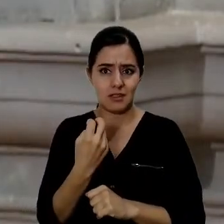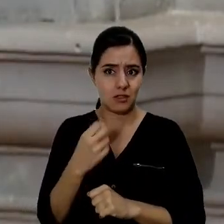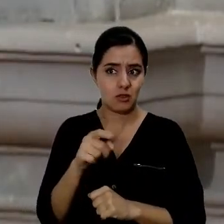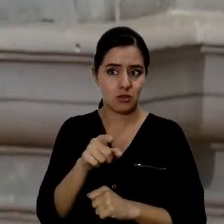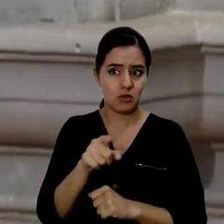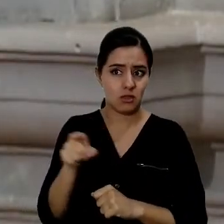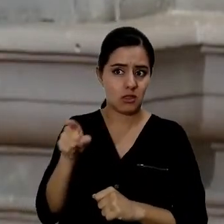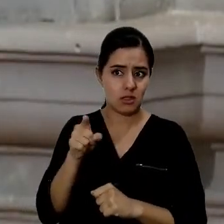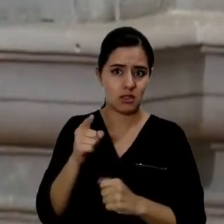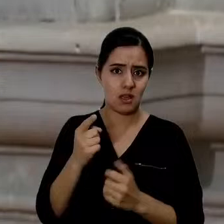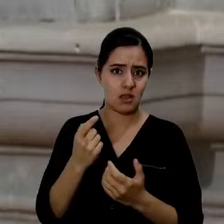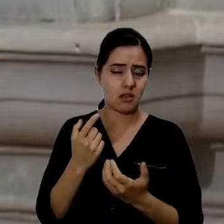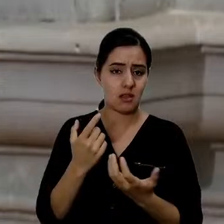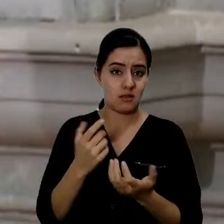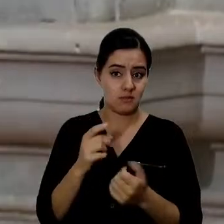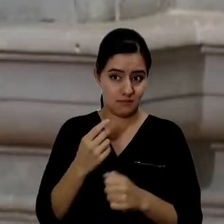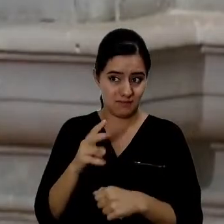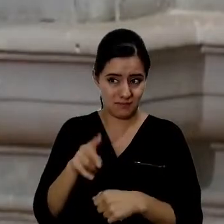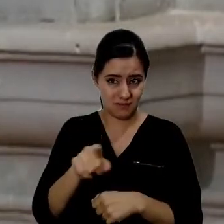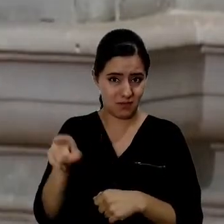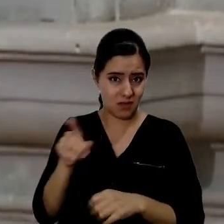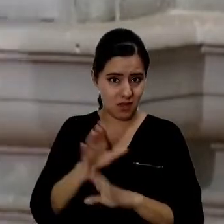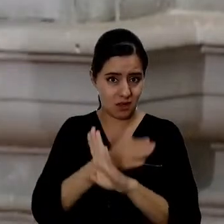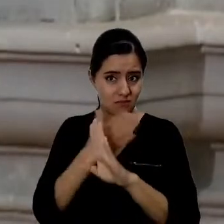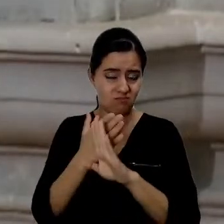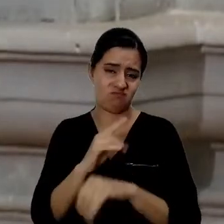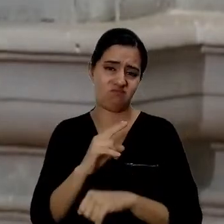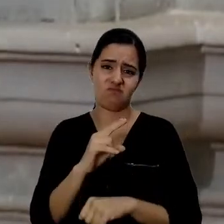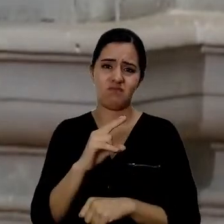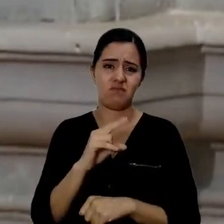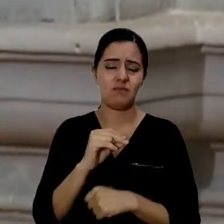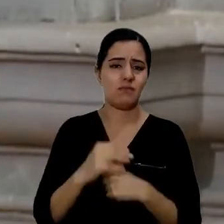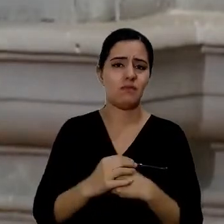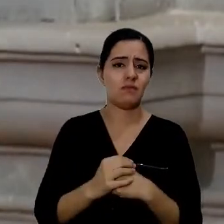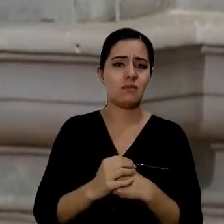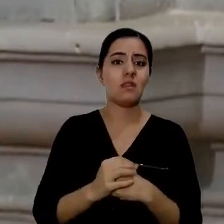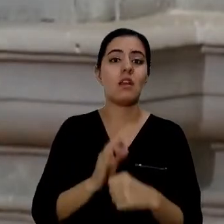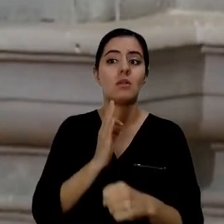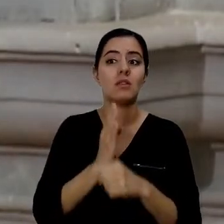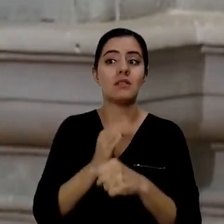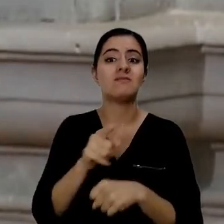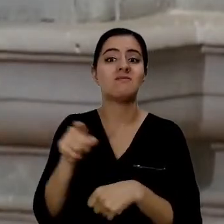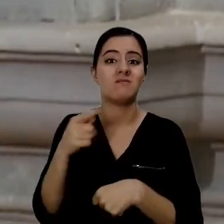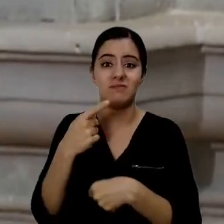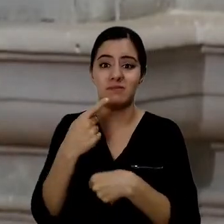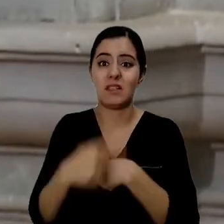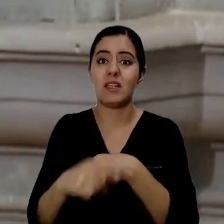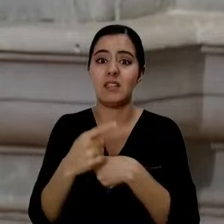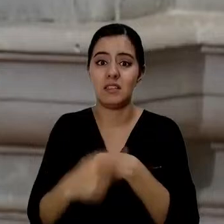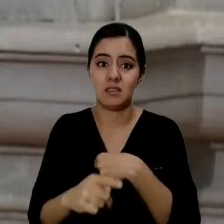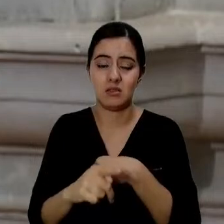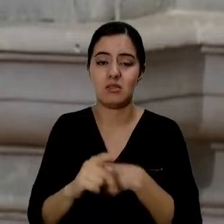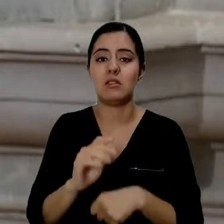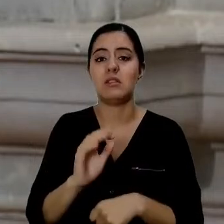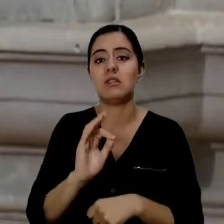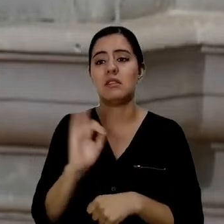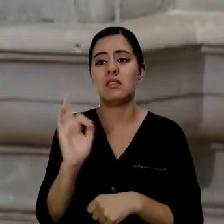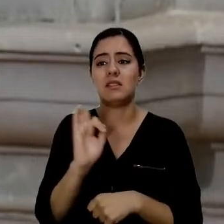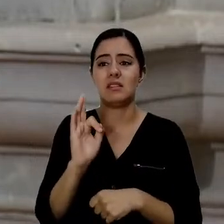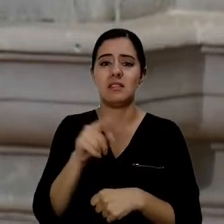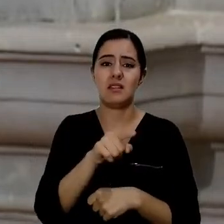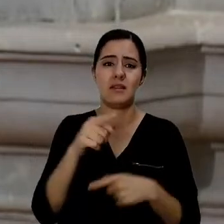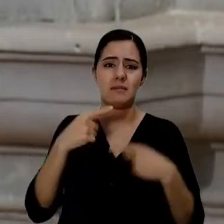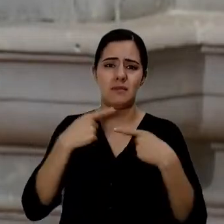haciendo. Se les está exponiendo a que sean cada vez más repudiados por